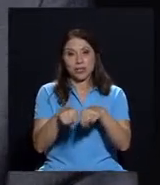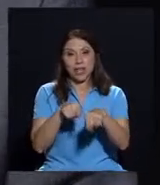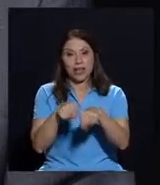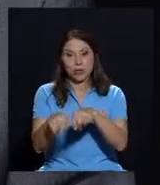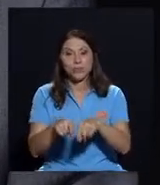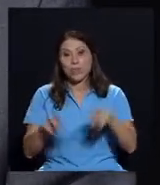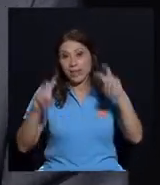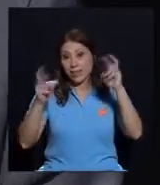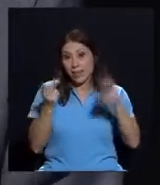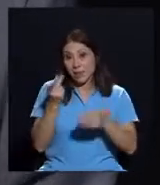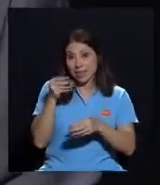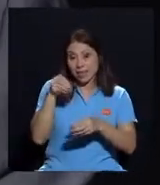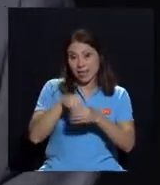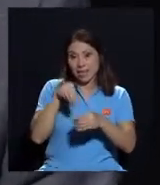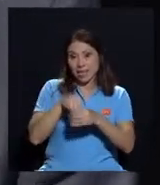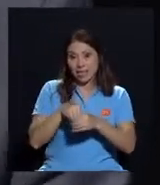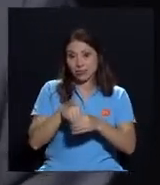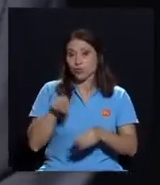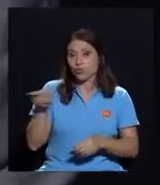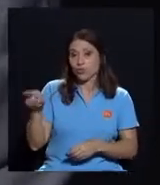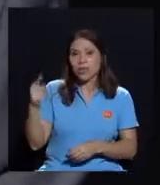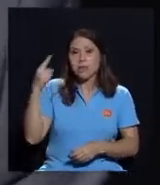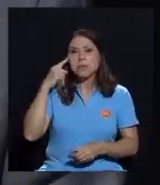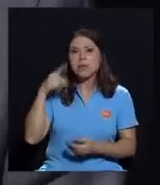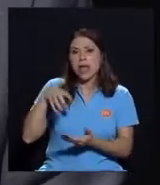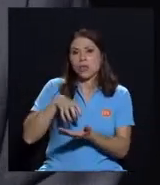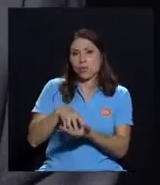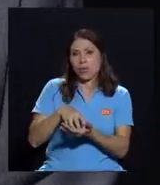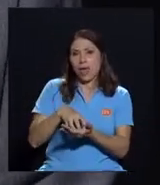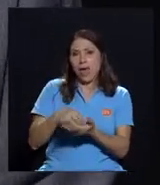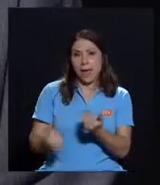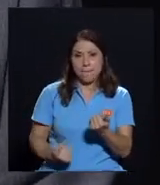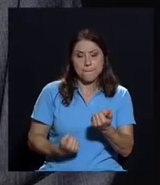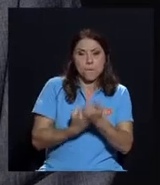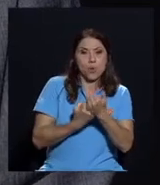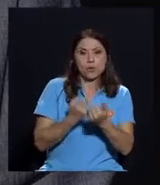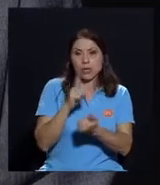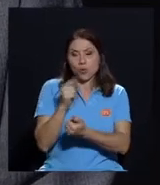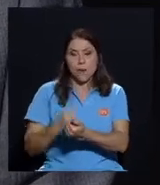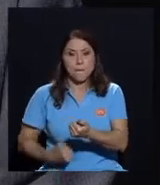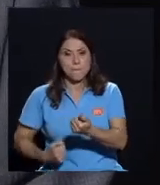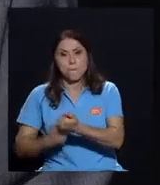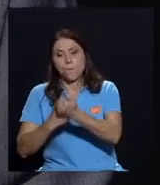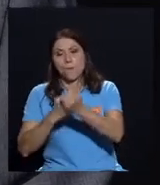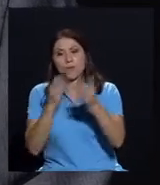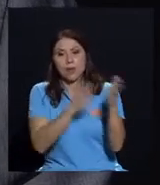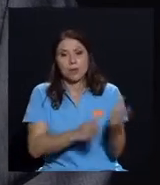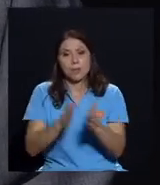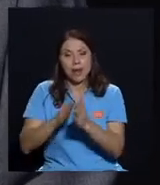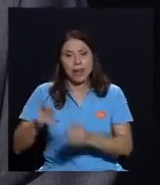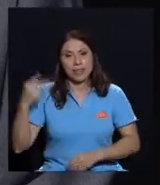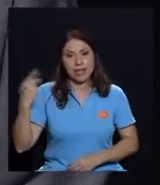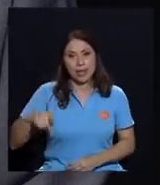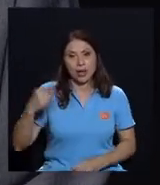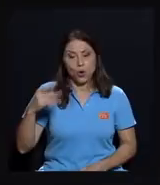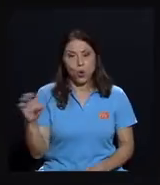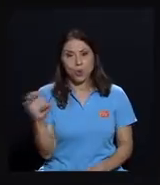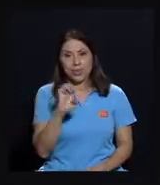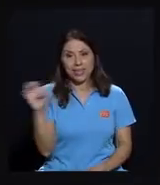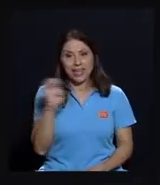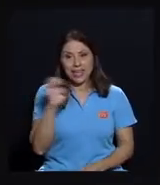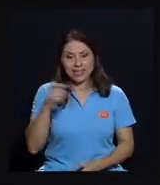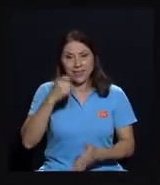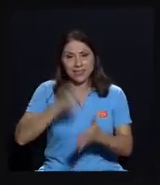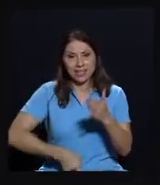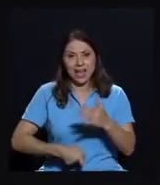ingresos usted tuvo una duda al principio de si apoya o no el plan de contingencia fiscal porque esa duda la